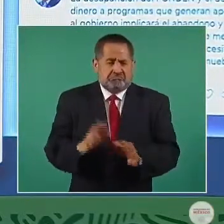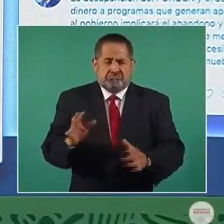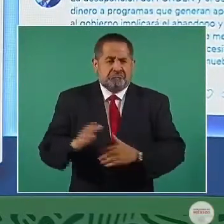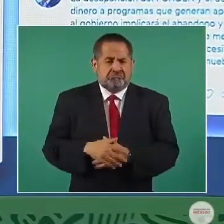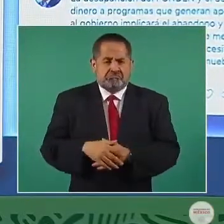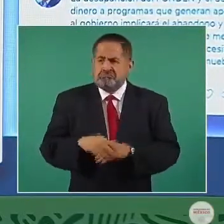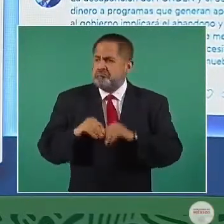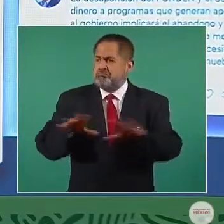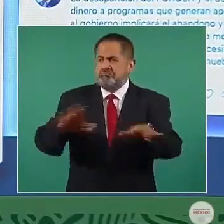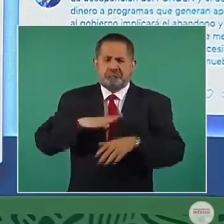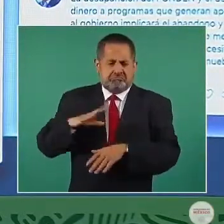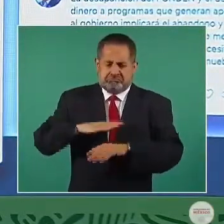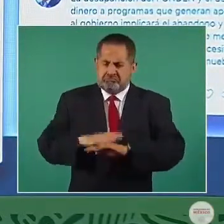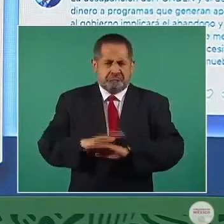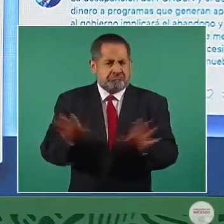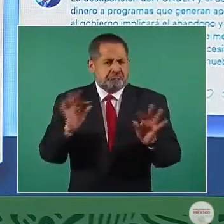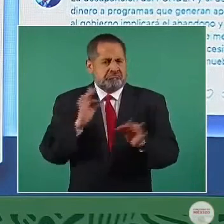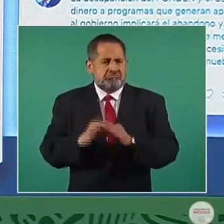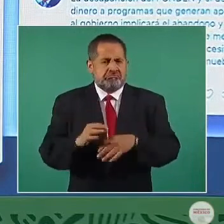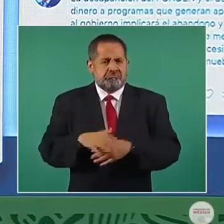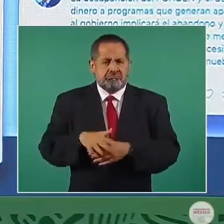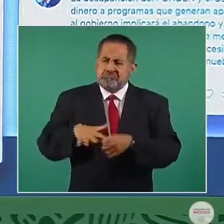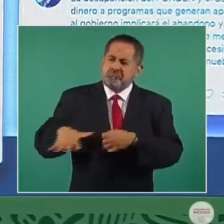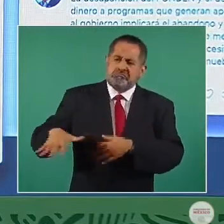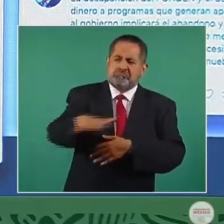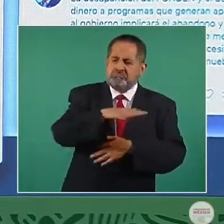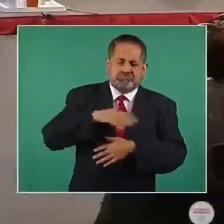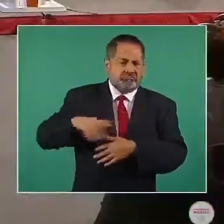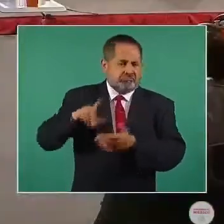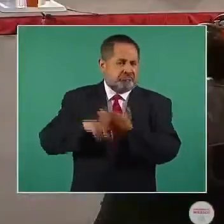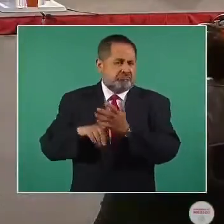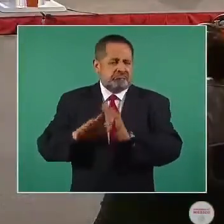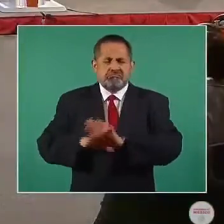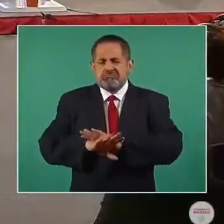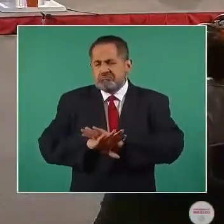de energía eléctrica en toda la zona afectada.